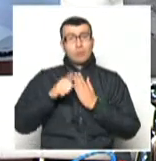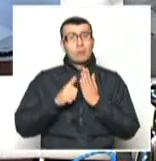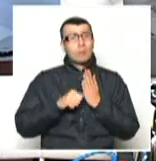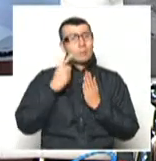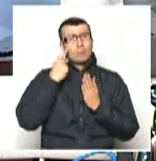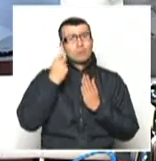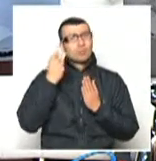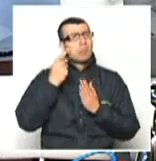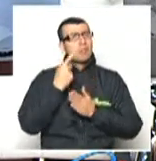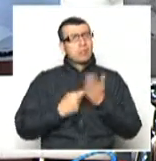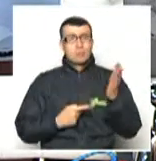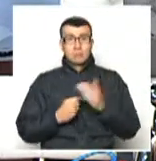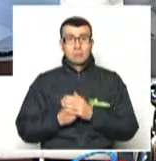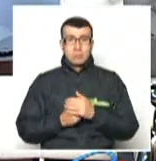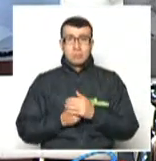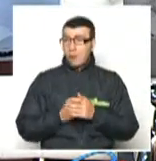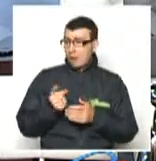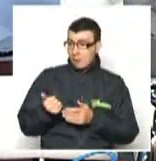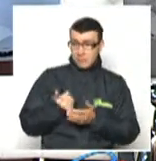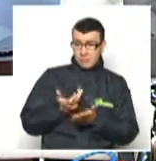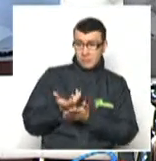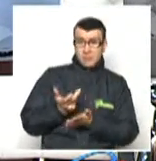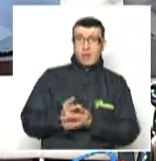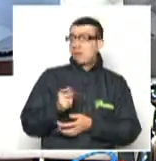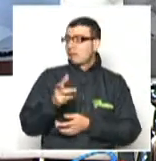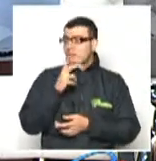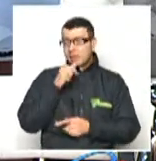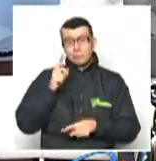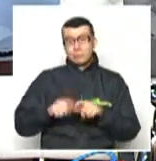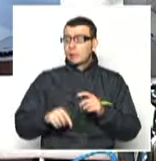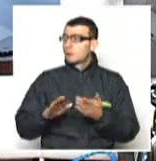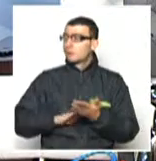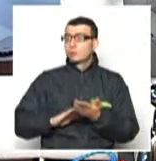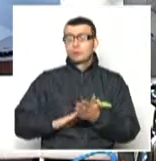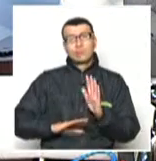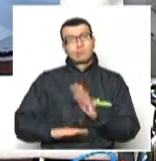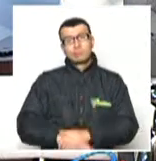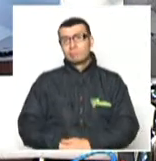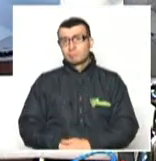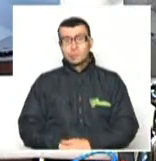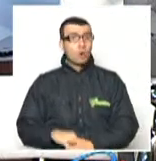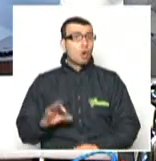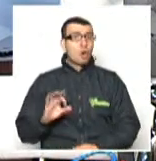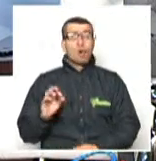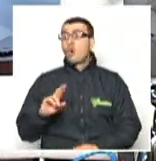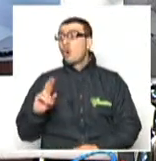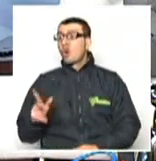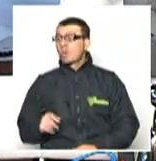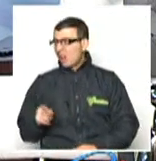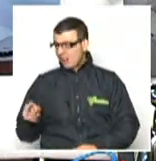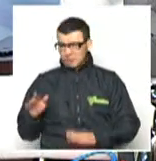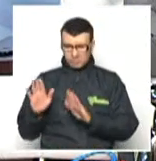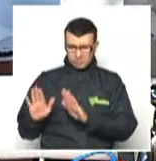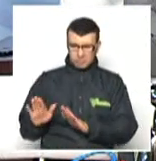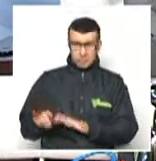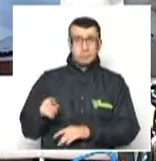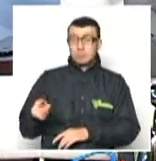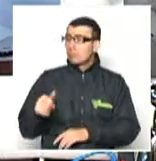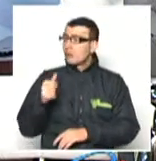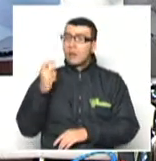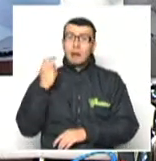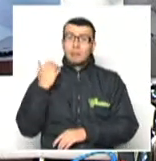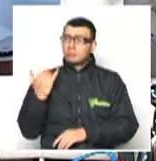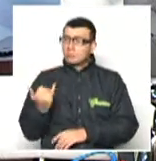gente no le sigan diciendo... no hay más que hacerle, o como a la señora anterior, no, entonces quédese ahí con el artrosis